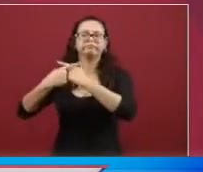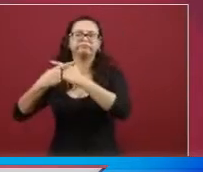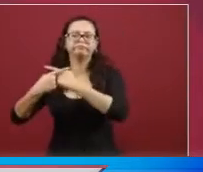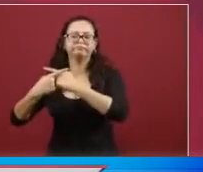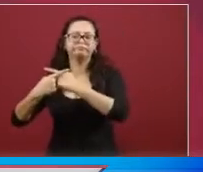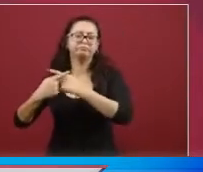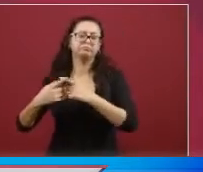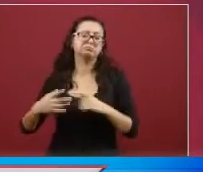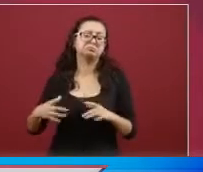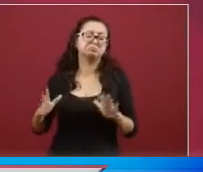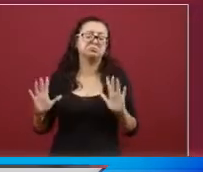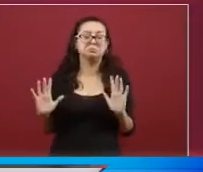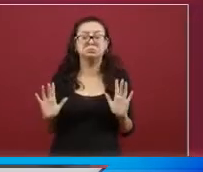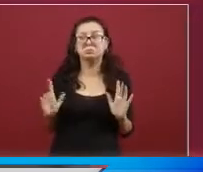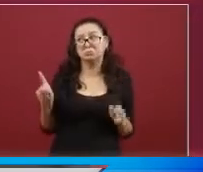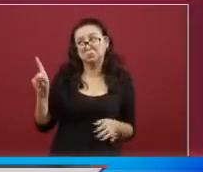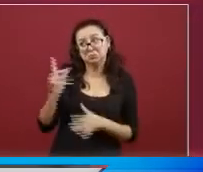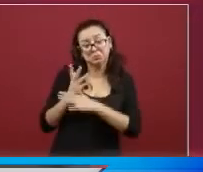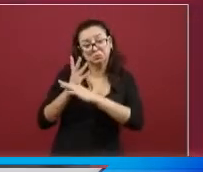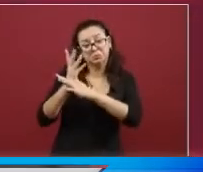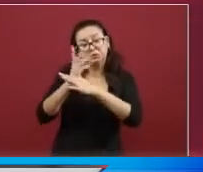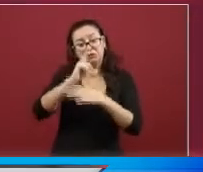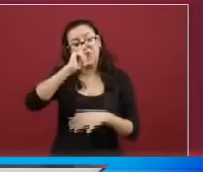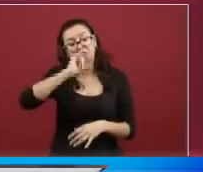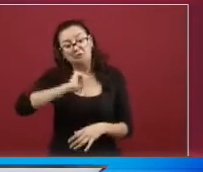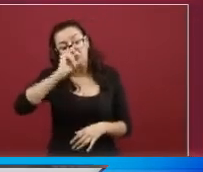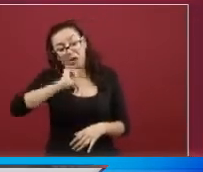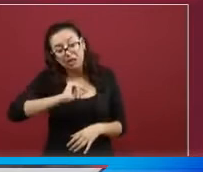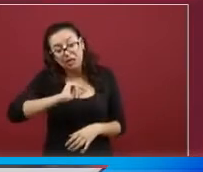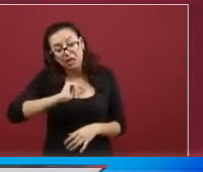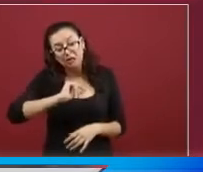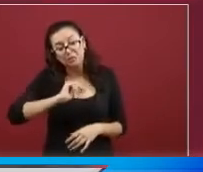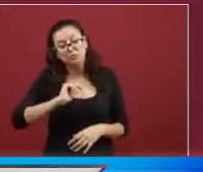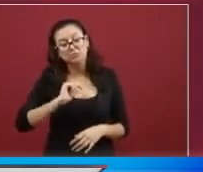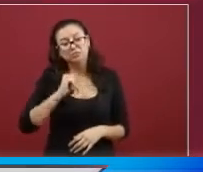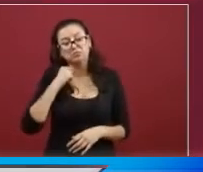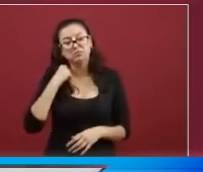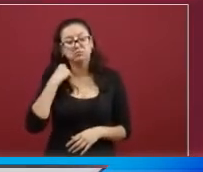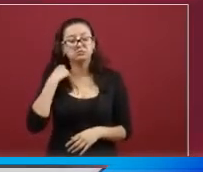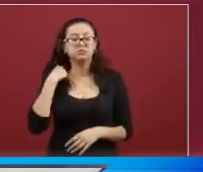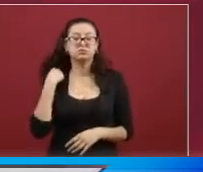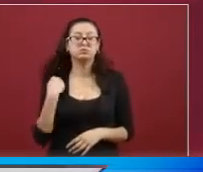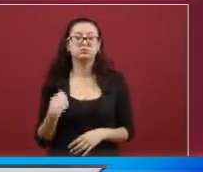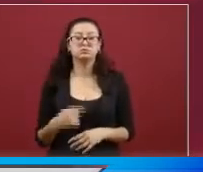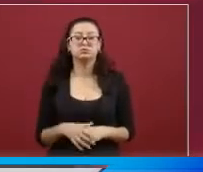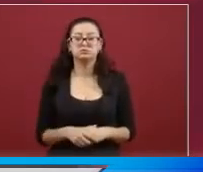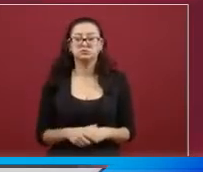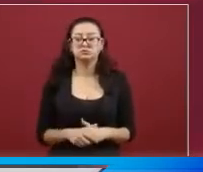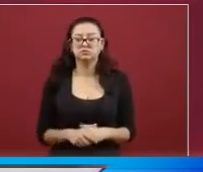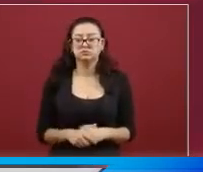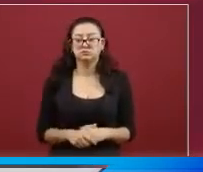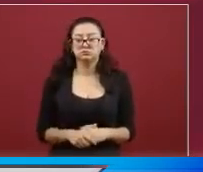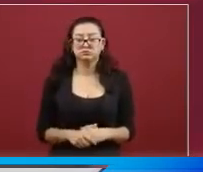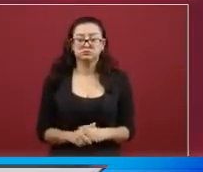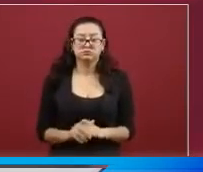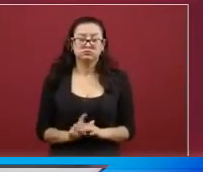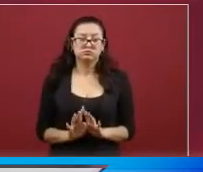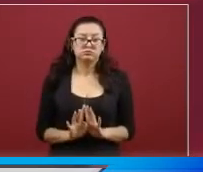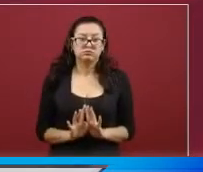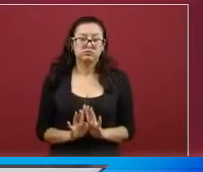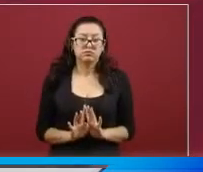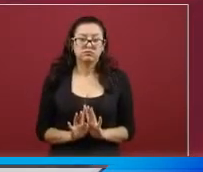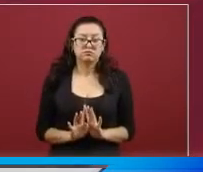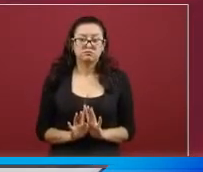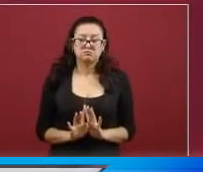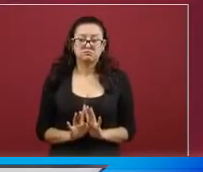falla. Hay una falla o comportamiento ilógico que posiblemente tenga una explicación por la consideración de otros factores. Sería